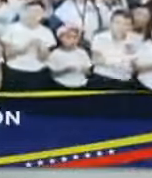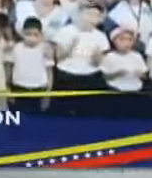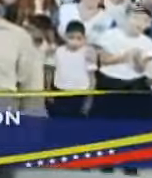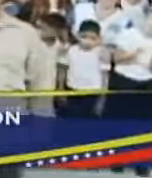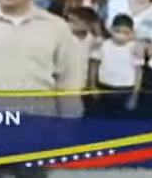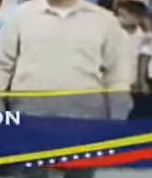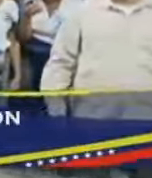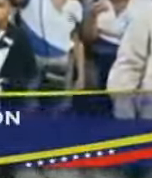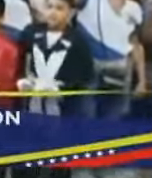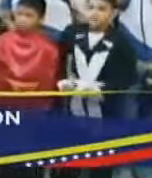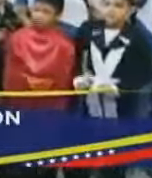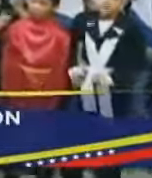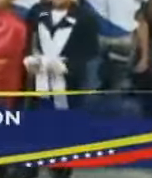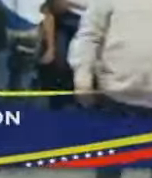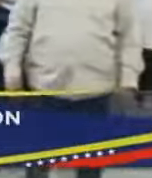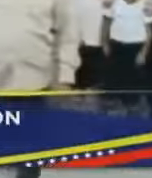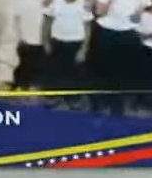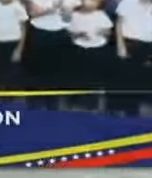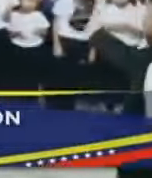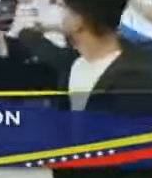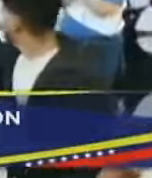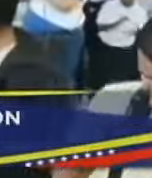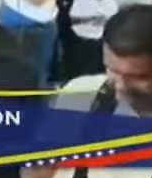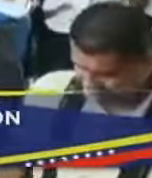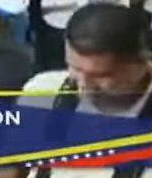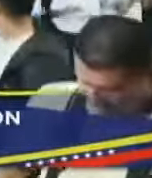en las casitas del Core 8.